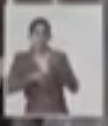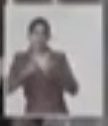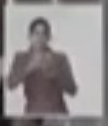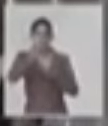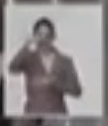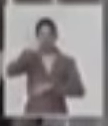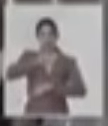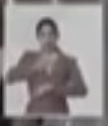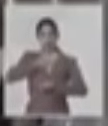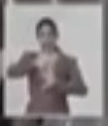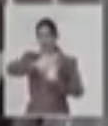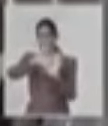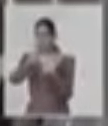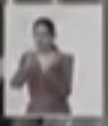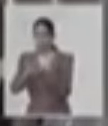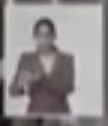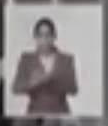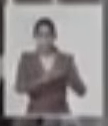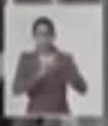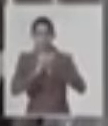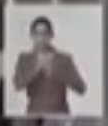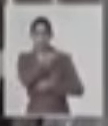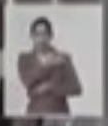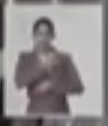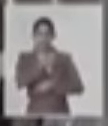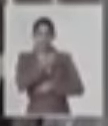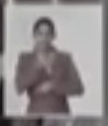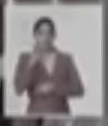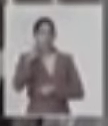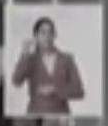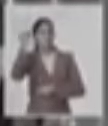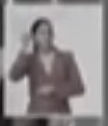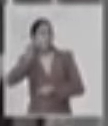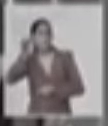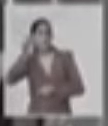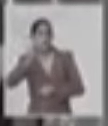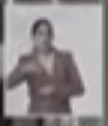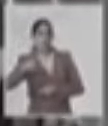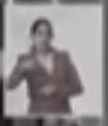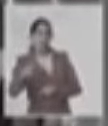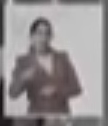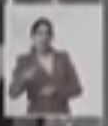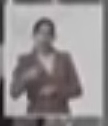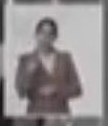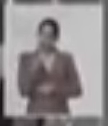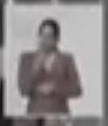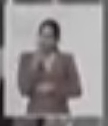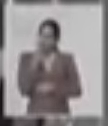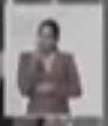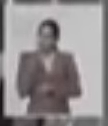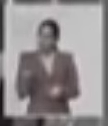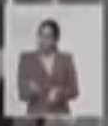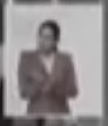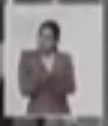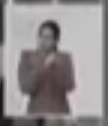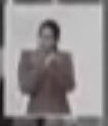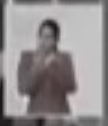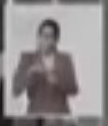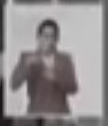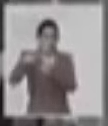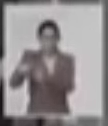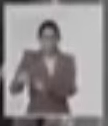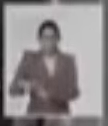nuestros cuadros los convoco a meditar cada día sobre qué más puede hacerse para justificar